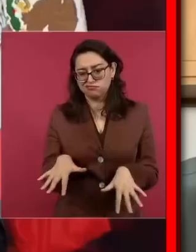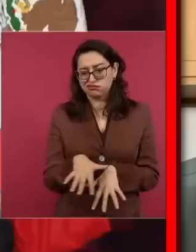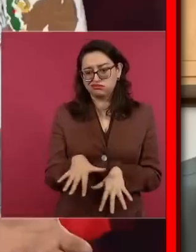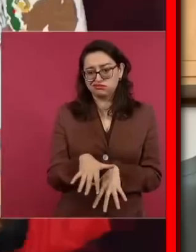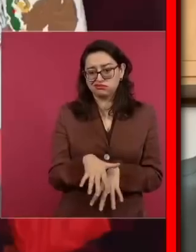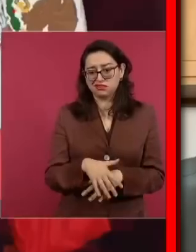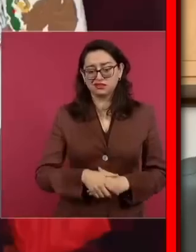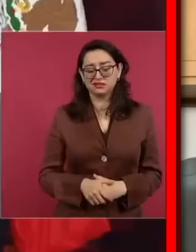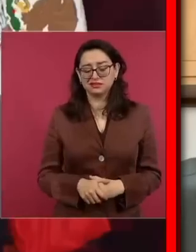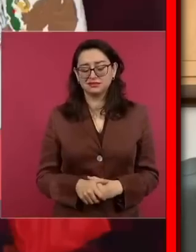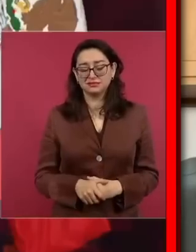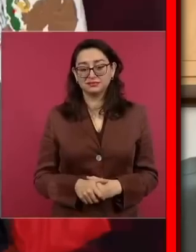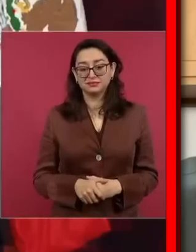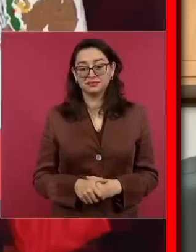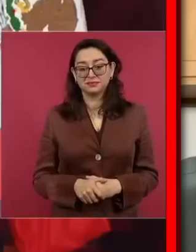Y